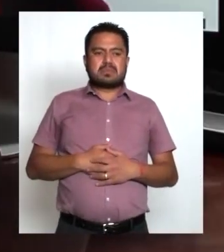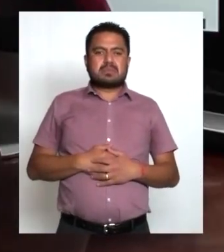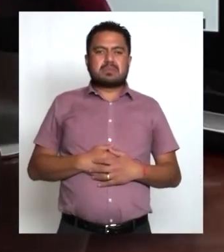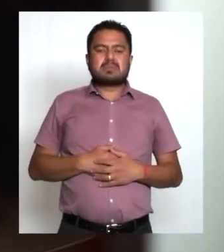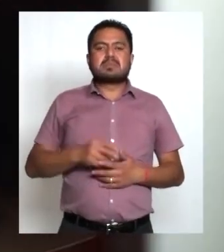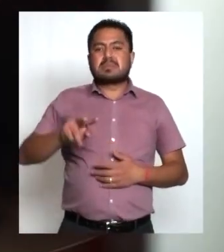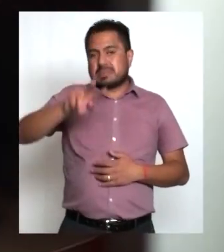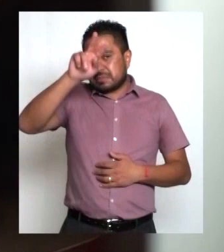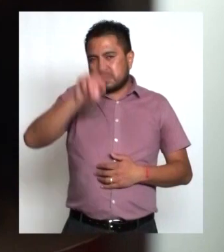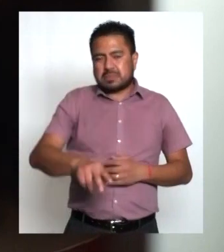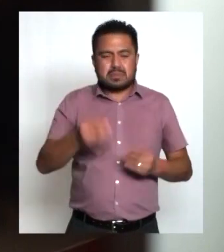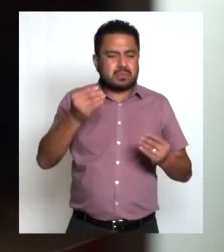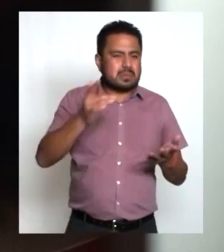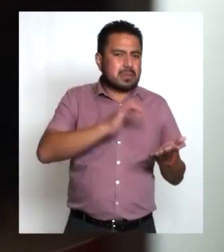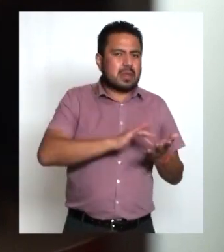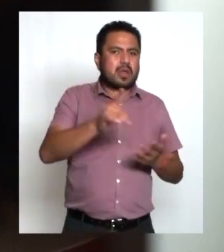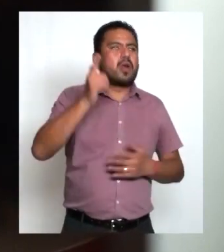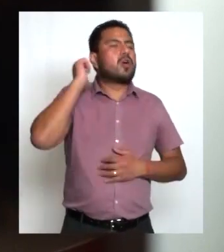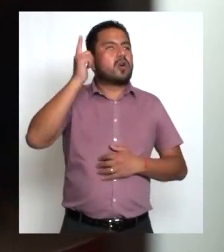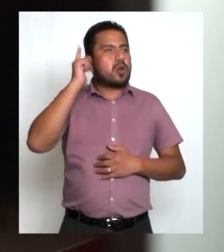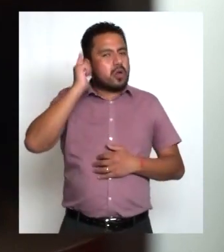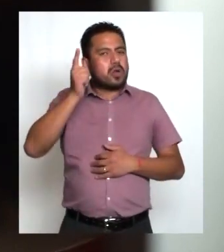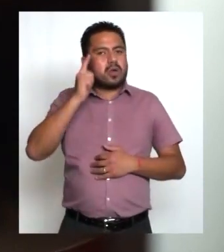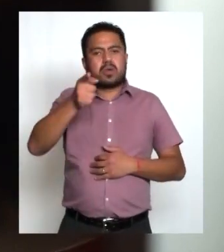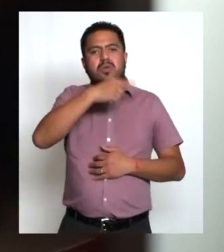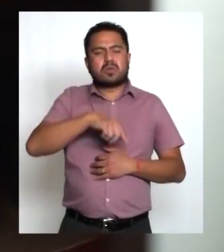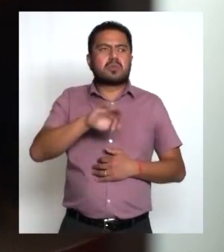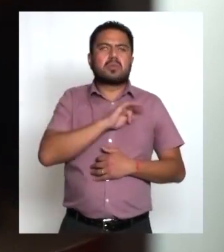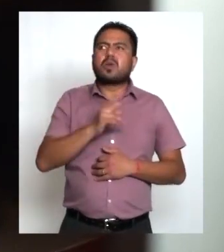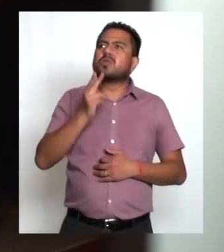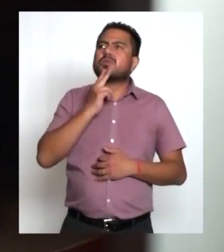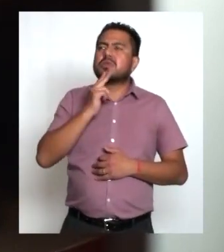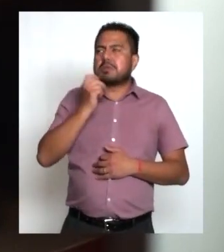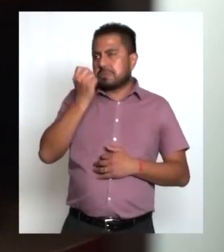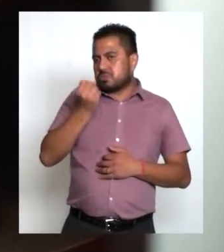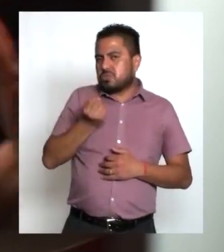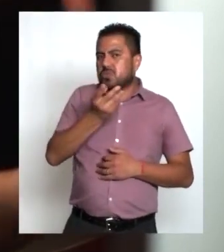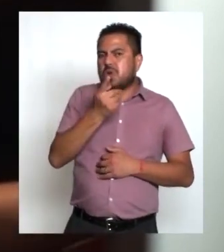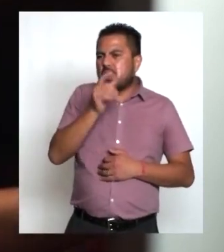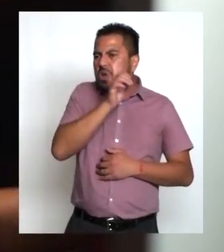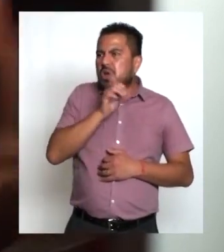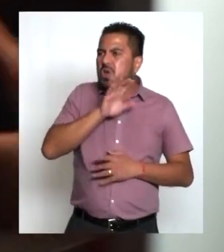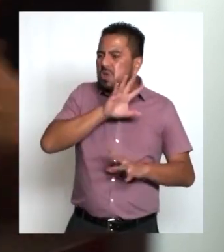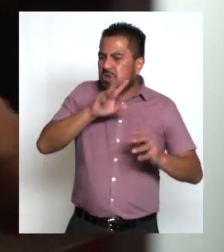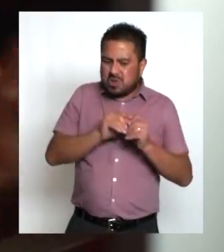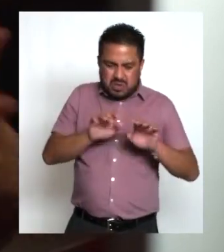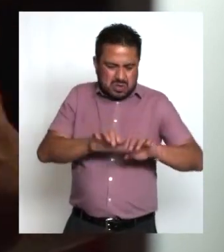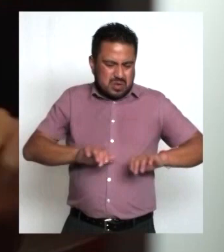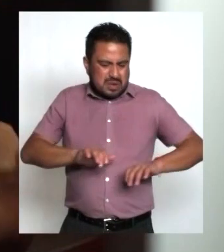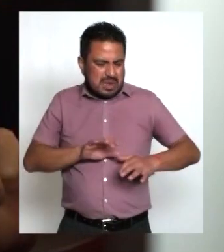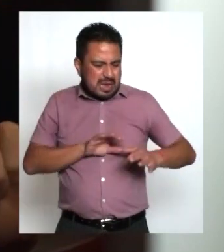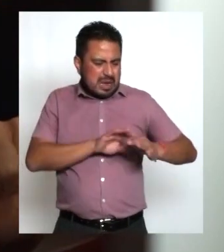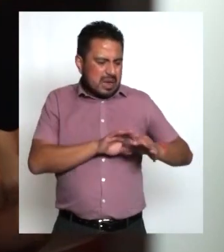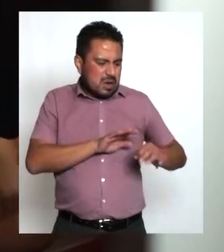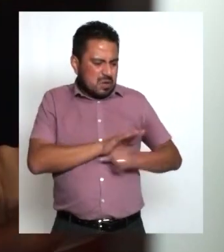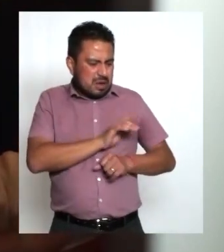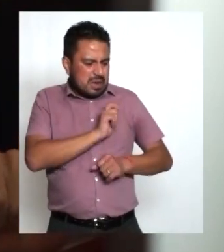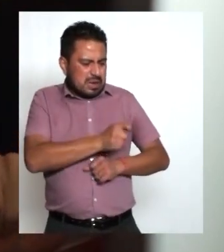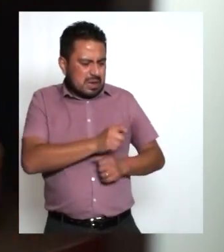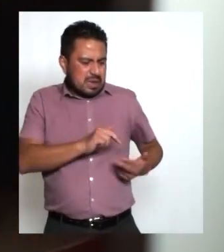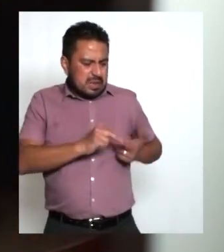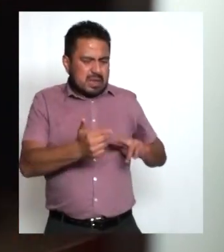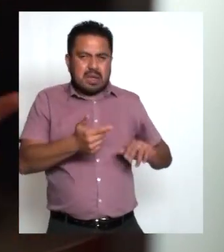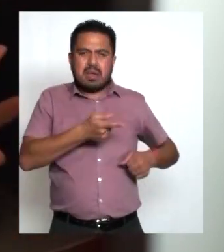sí, a ti. Y de verdad, muchas gracias. Esperemos que esto les haya generado mucha curiosidad por todos los aparatos electrónicos con los